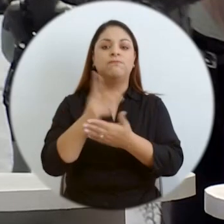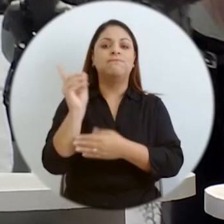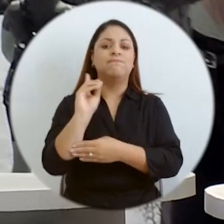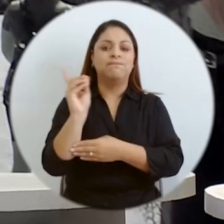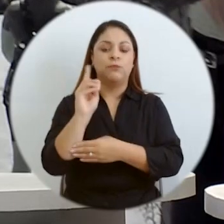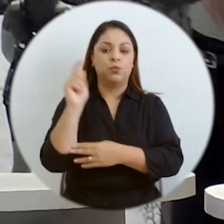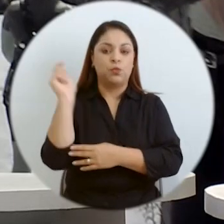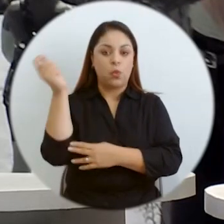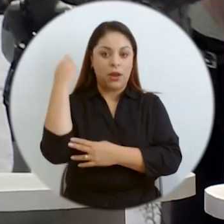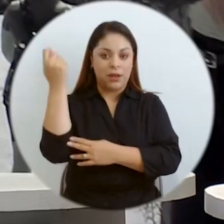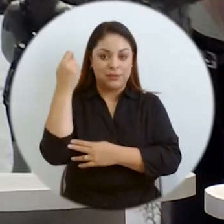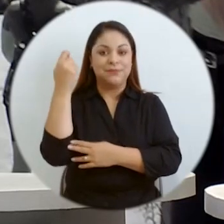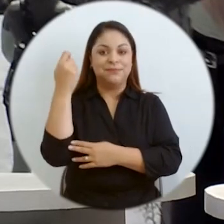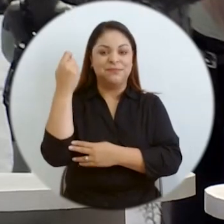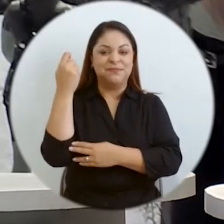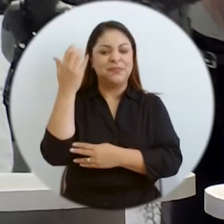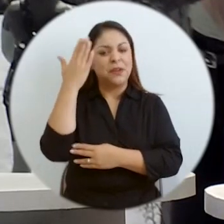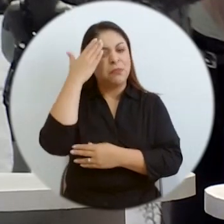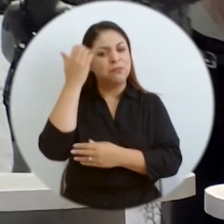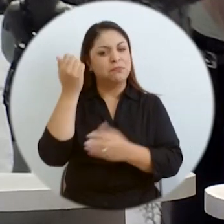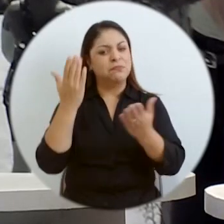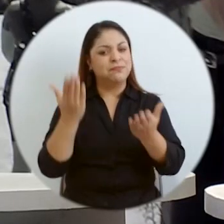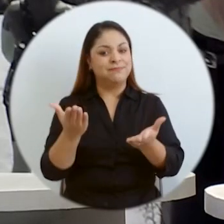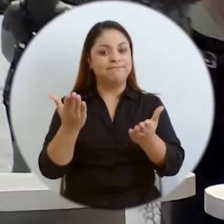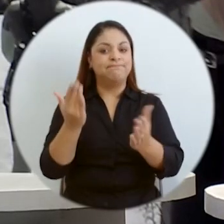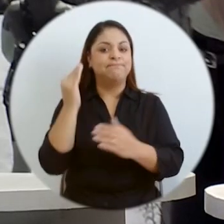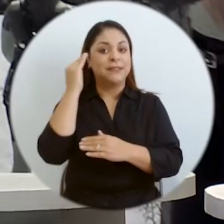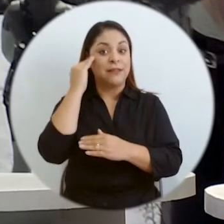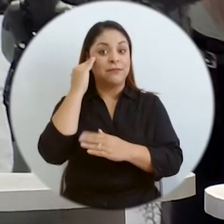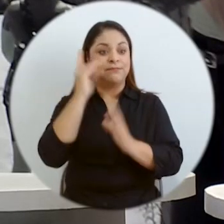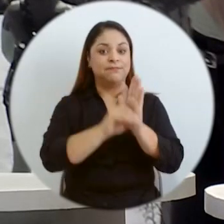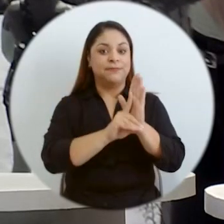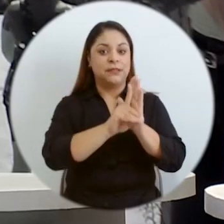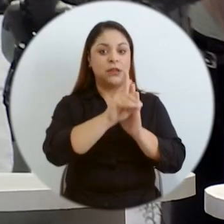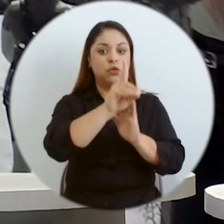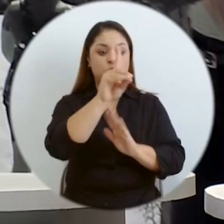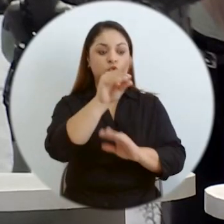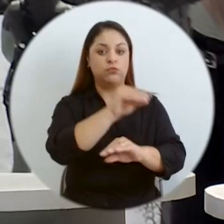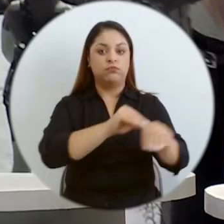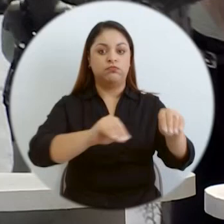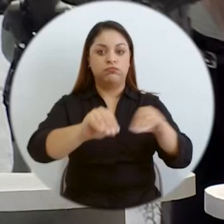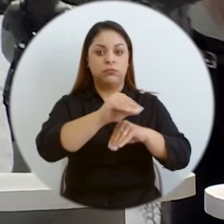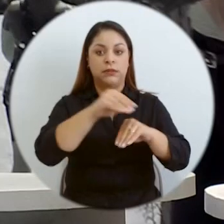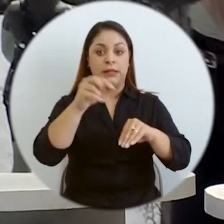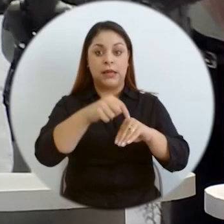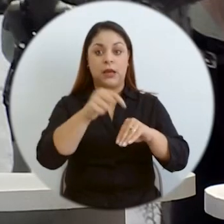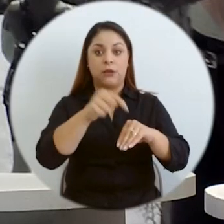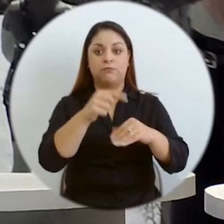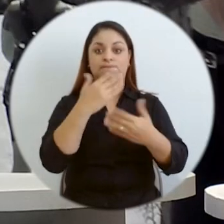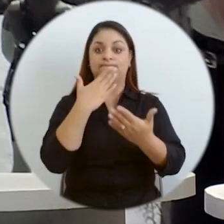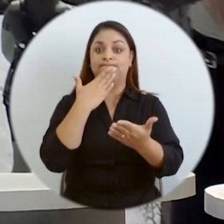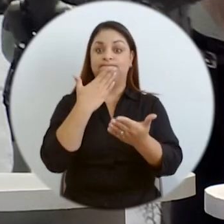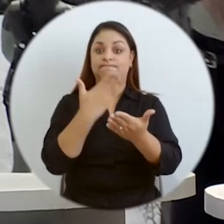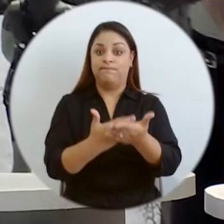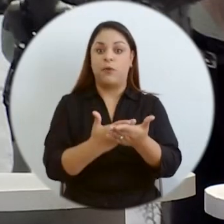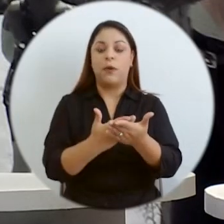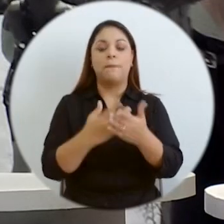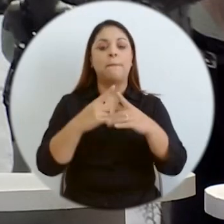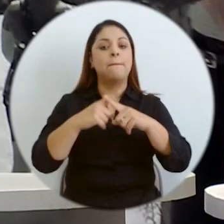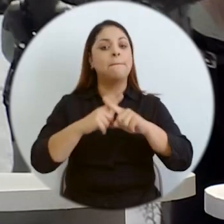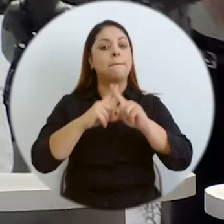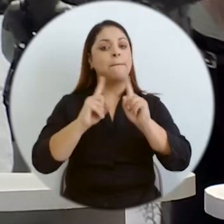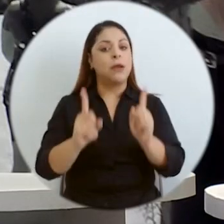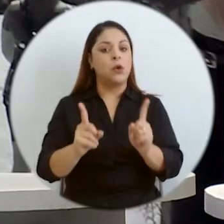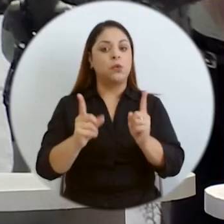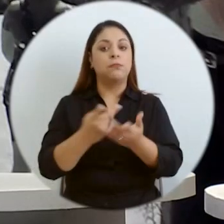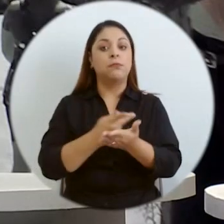dirá usted? Bueno, usualmente el desarrollo inmobiliario pues es bueno, pero en el caso